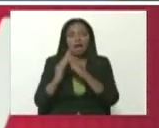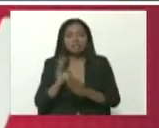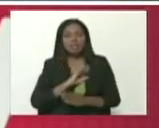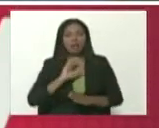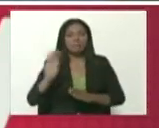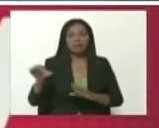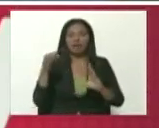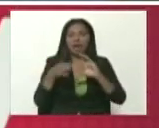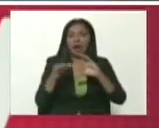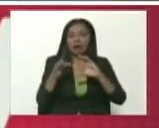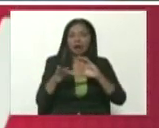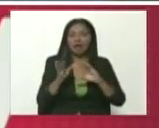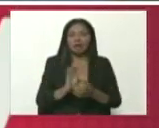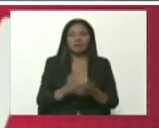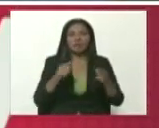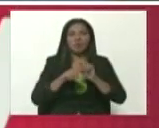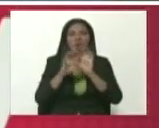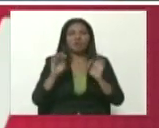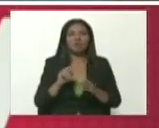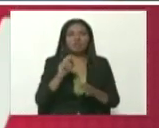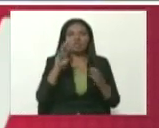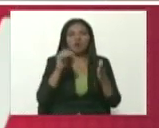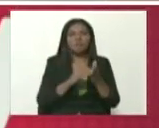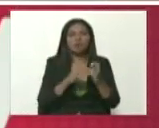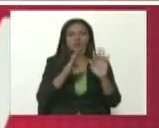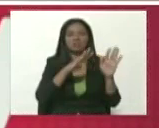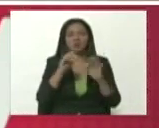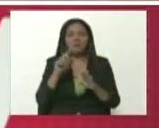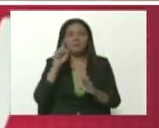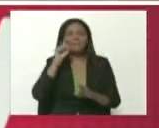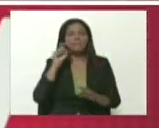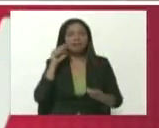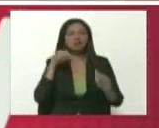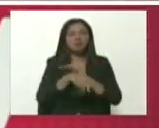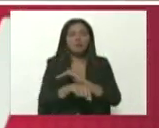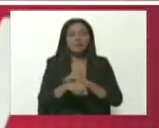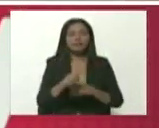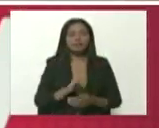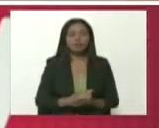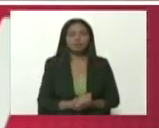presidente, 607.802. Parto humanizado,